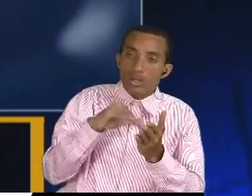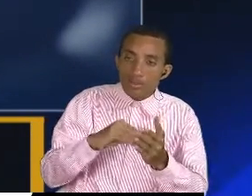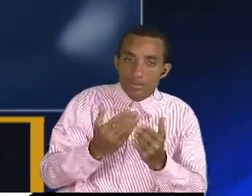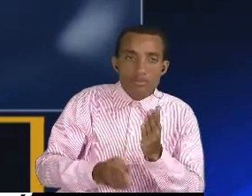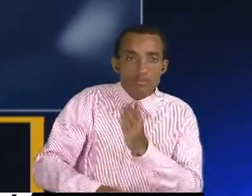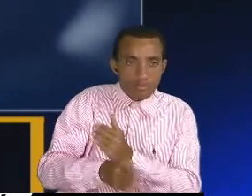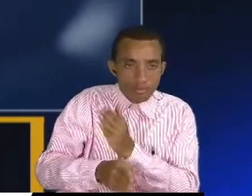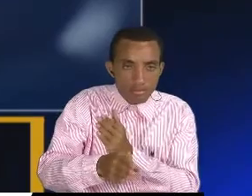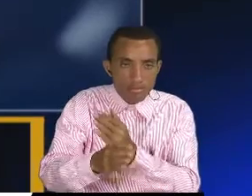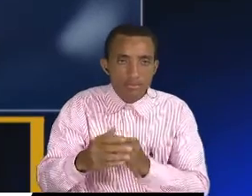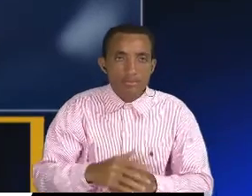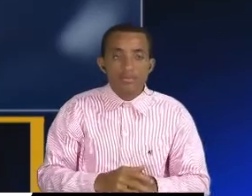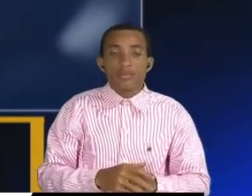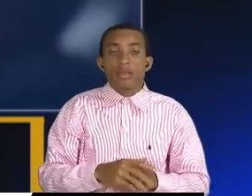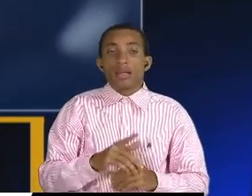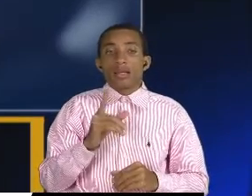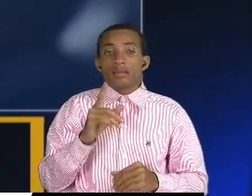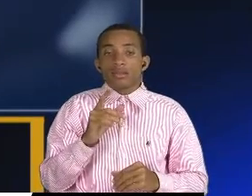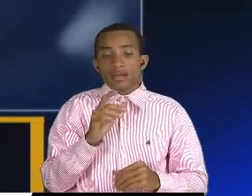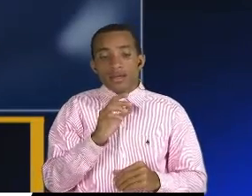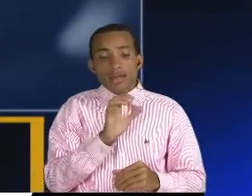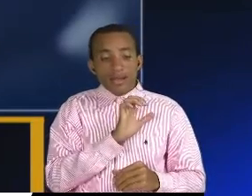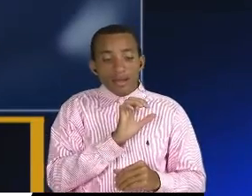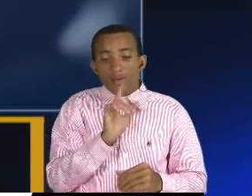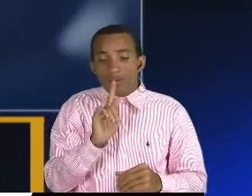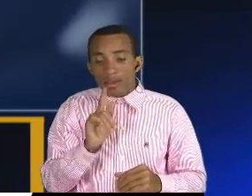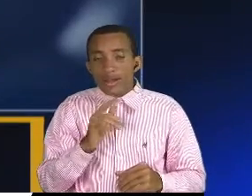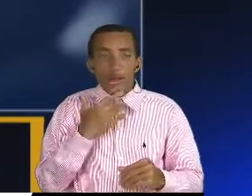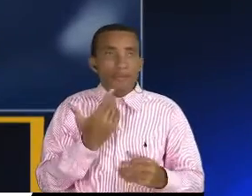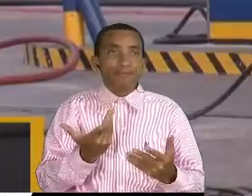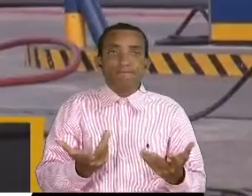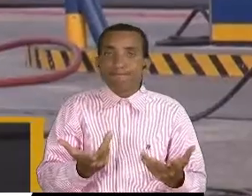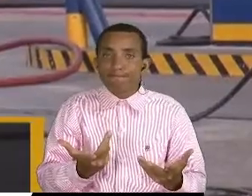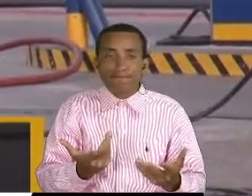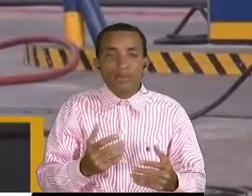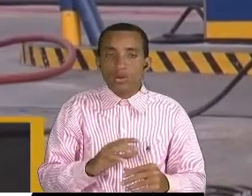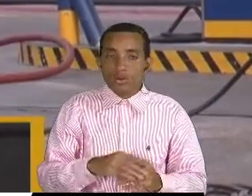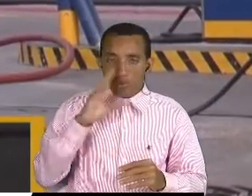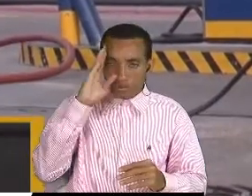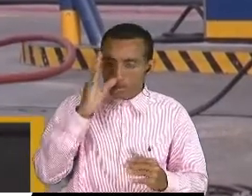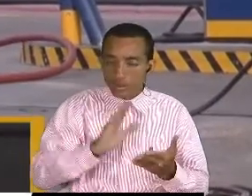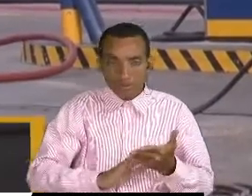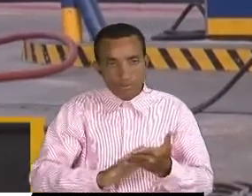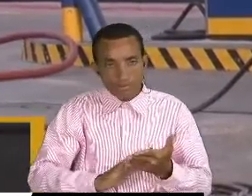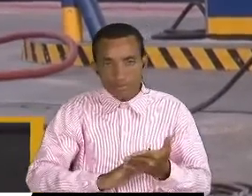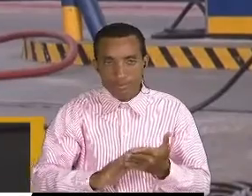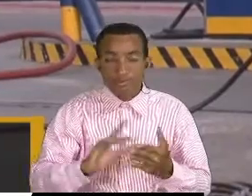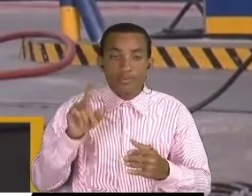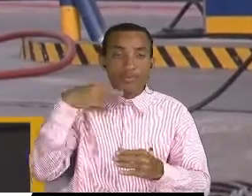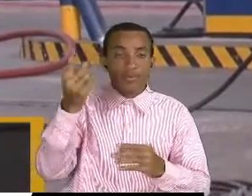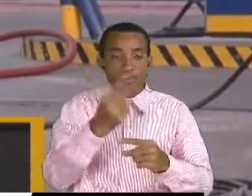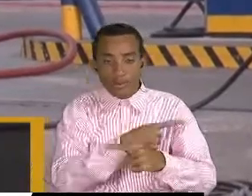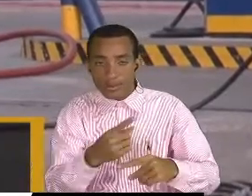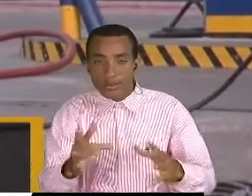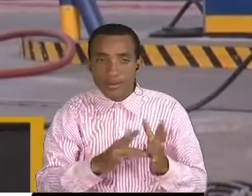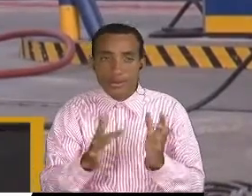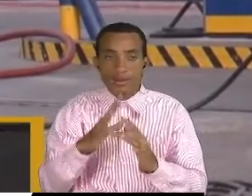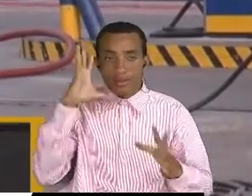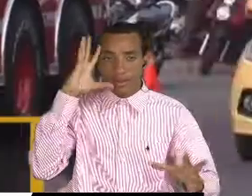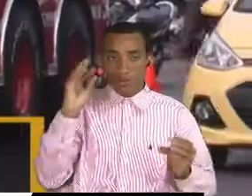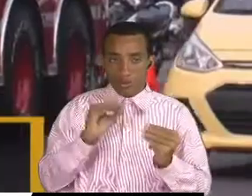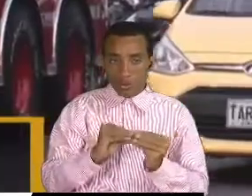está presentando en estos primeros del año, meses del año, pues no se vuelva a presentar a futuro. Solo hasta después de Semana Santa estaría aprobado el proyecto de acuerdo y con él se